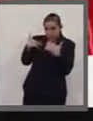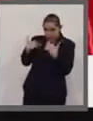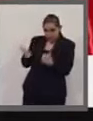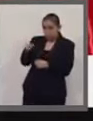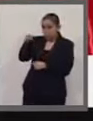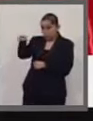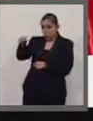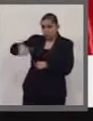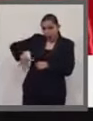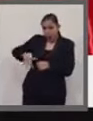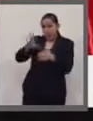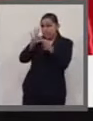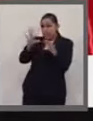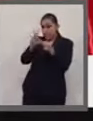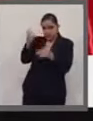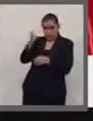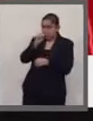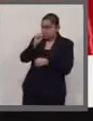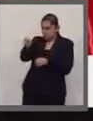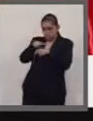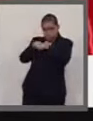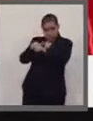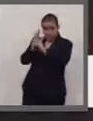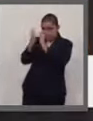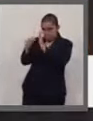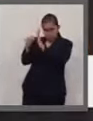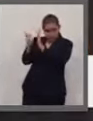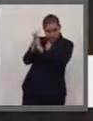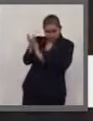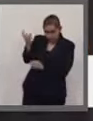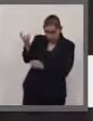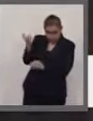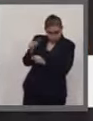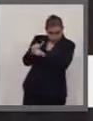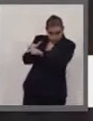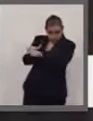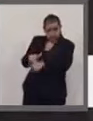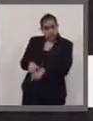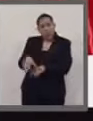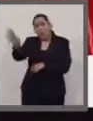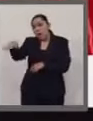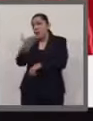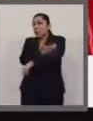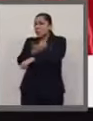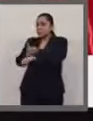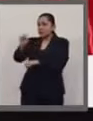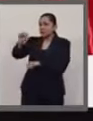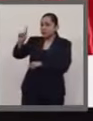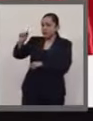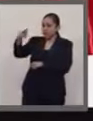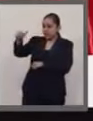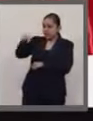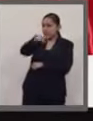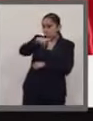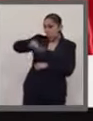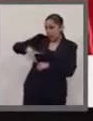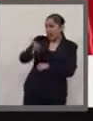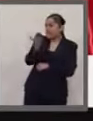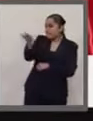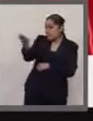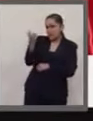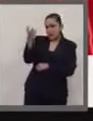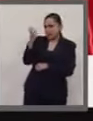desea que se conserve en sus términos en el diario de los debates. No solo compañera, eso, no solo Saldaña, eso, diputada no presidenta. No ha sido obsequiada no, no solo, su solicitud. No